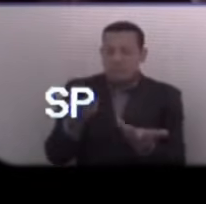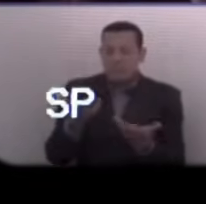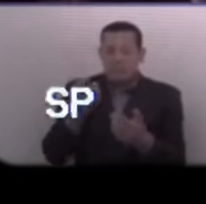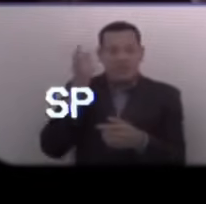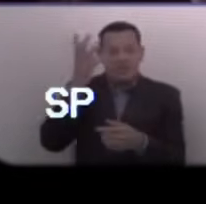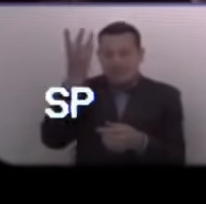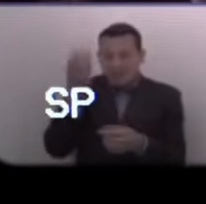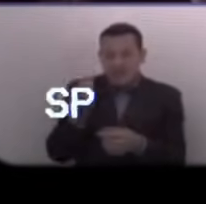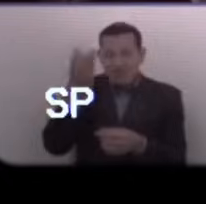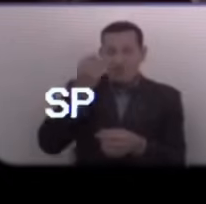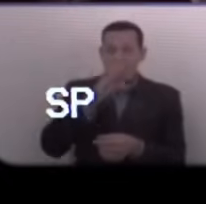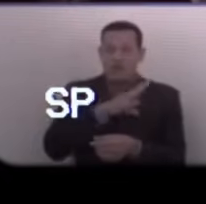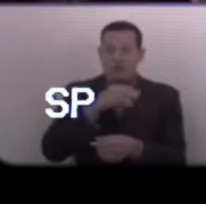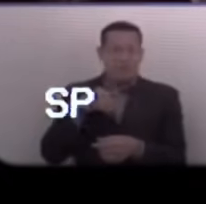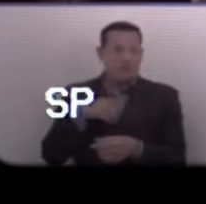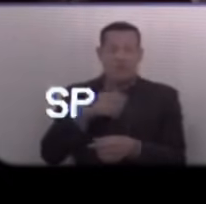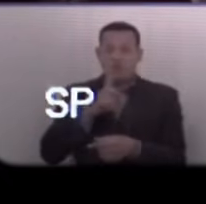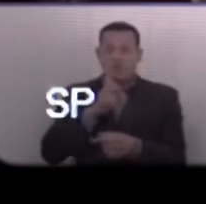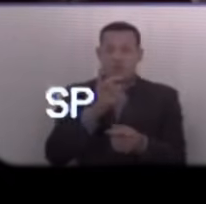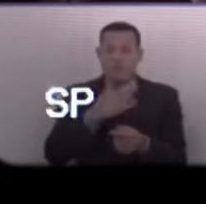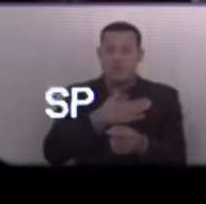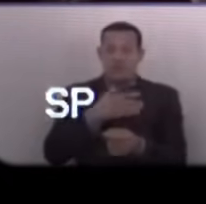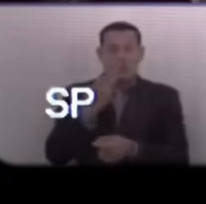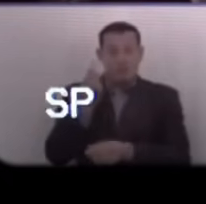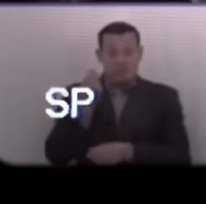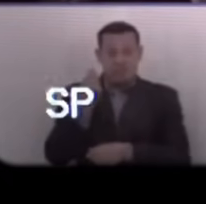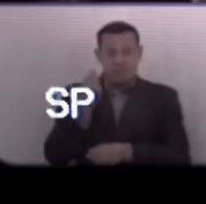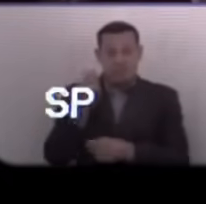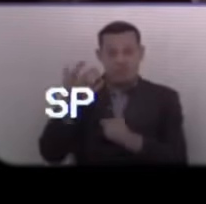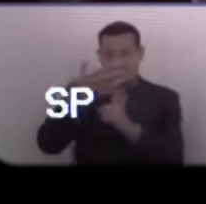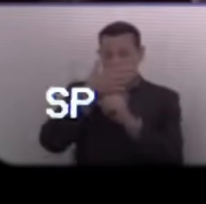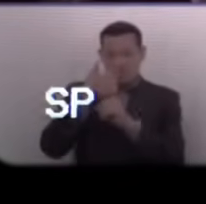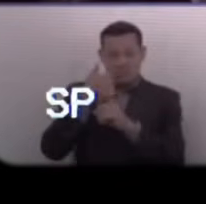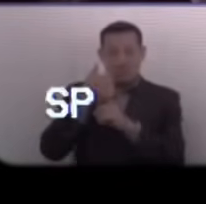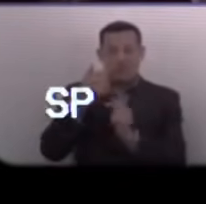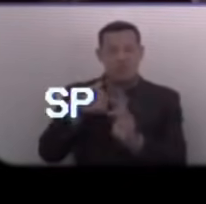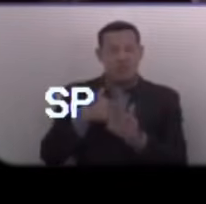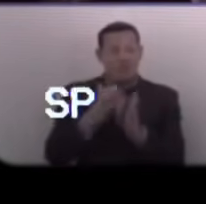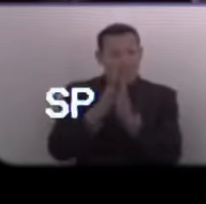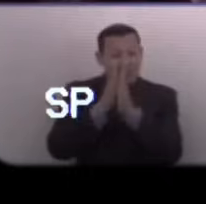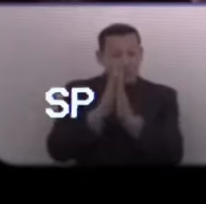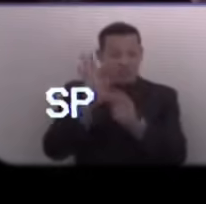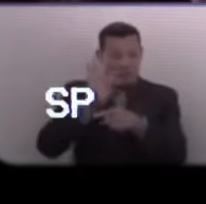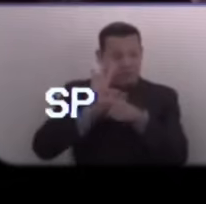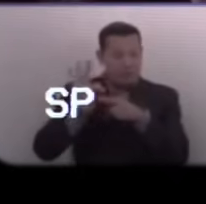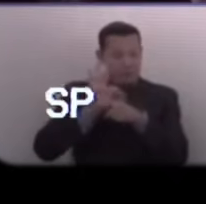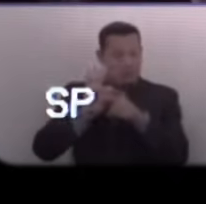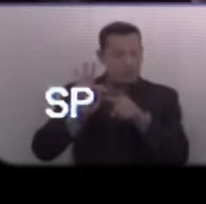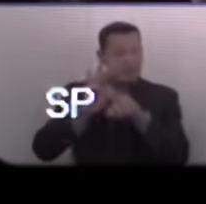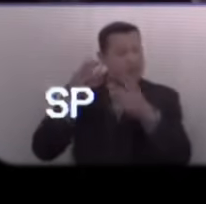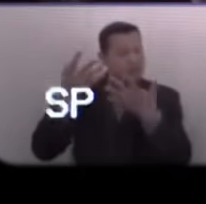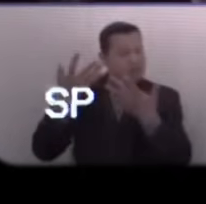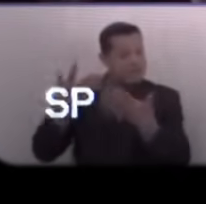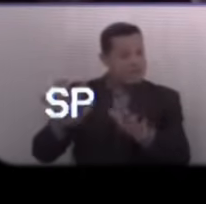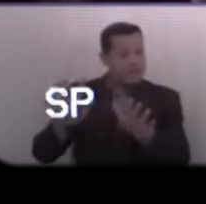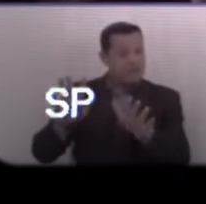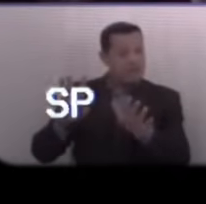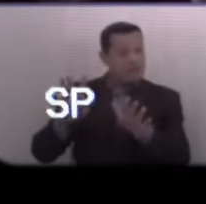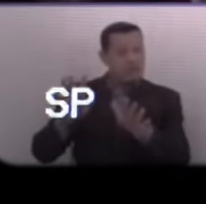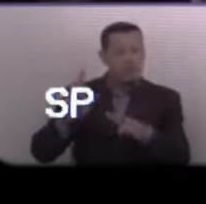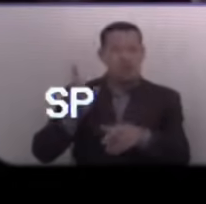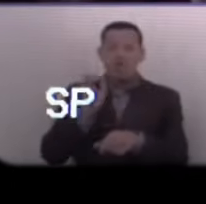Días y días algunas familias sin tener ingresos. Yo les pido a todos los funcionarios que ya no digan